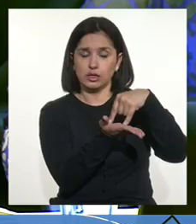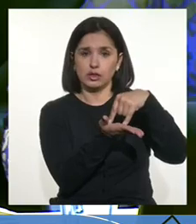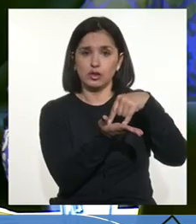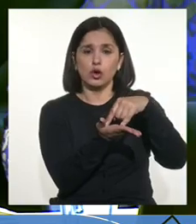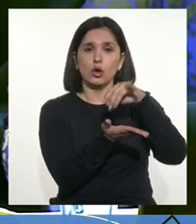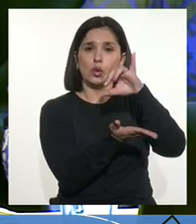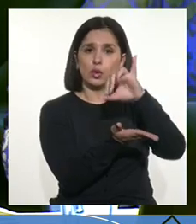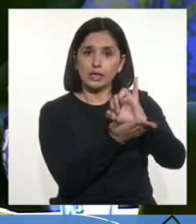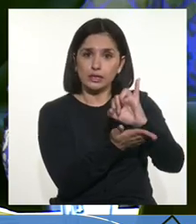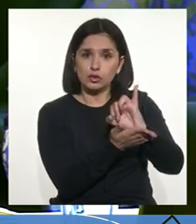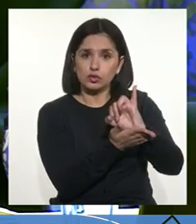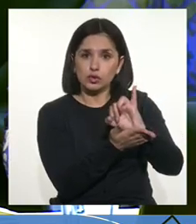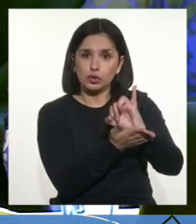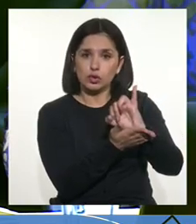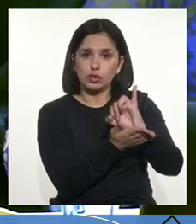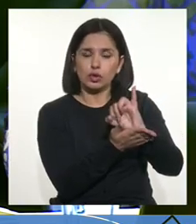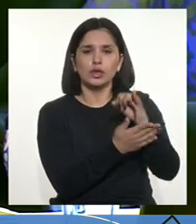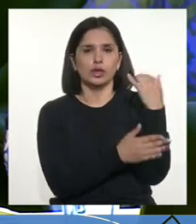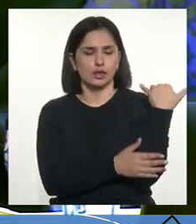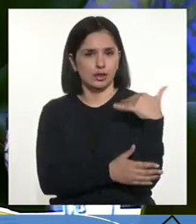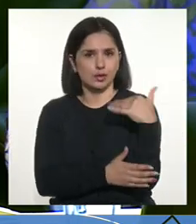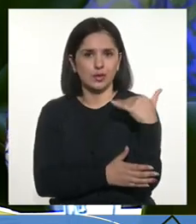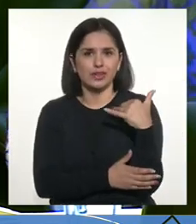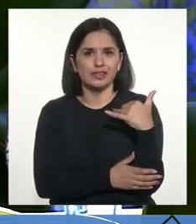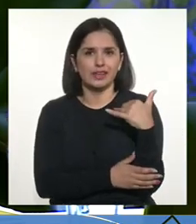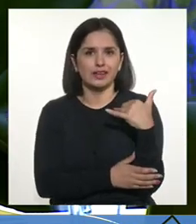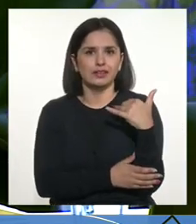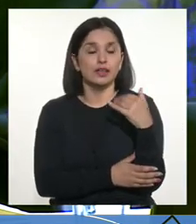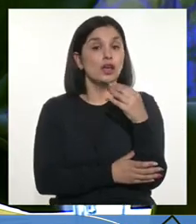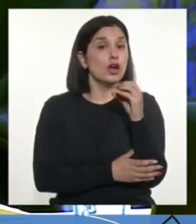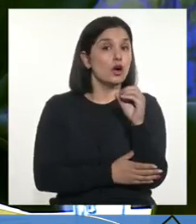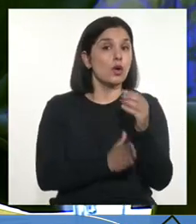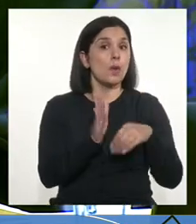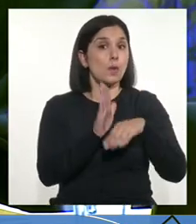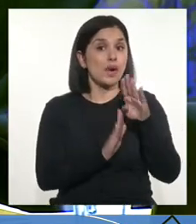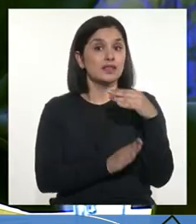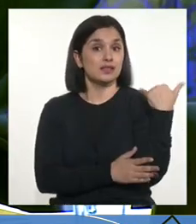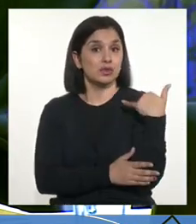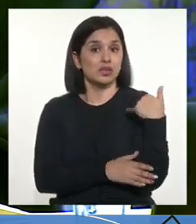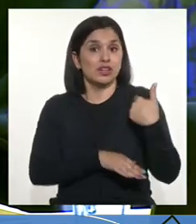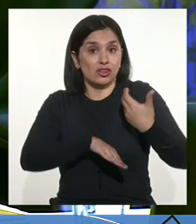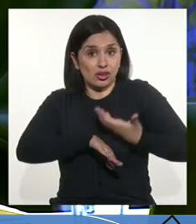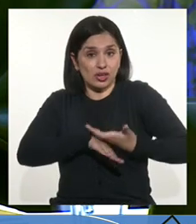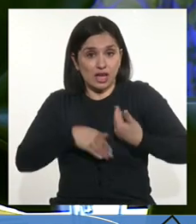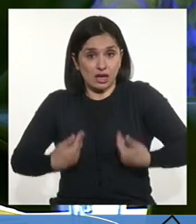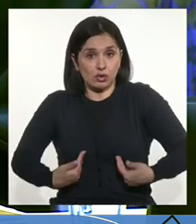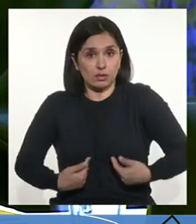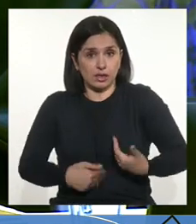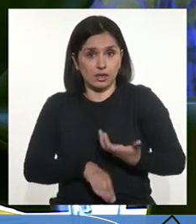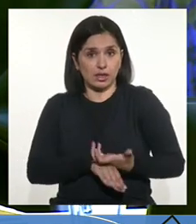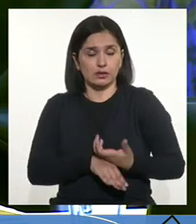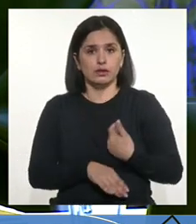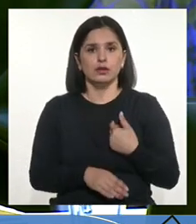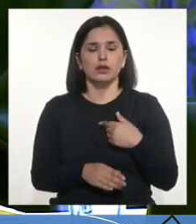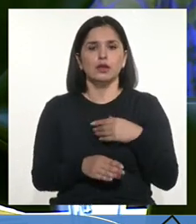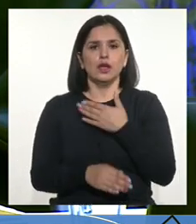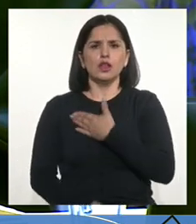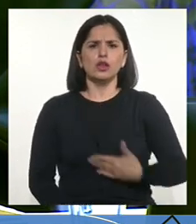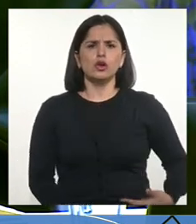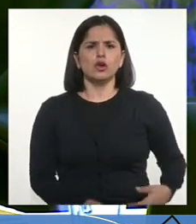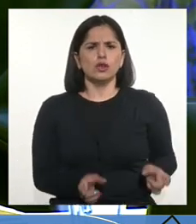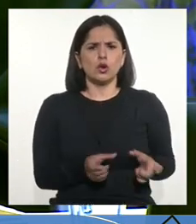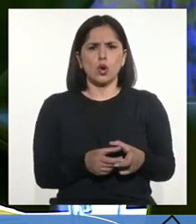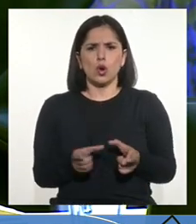órgano importante o más importante de lo que es hablando de los gobiernos corporativos